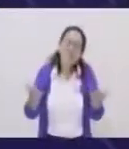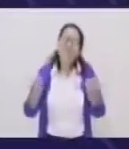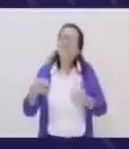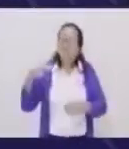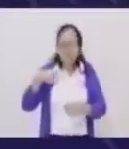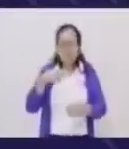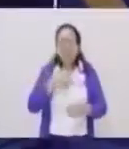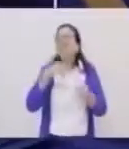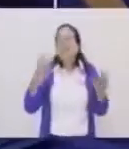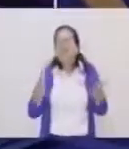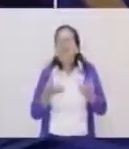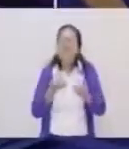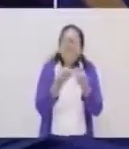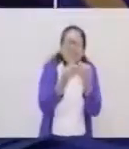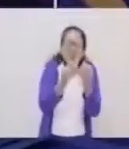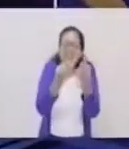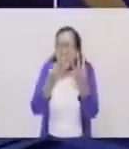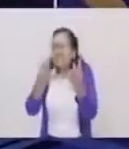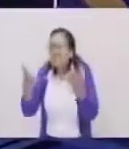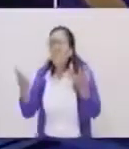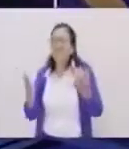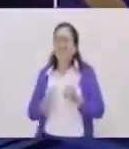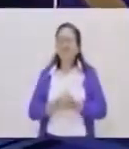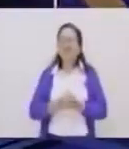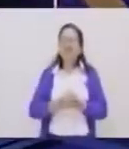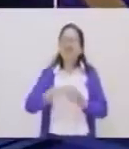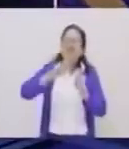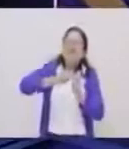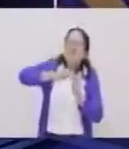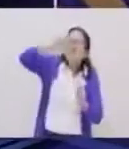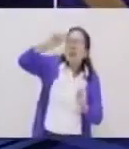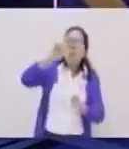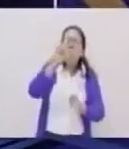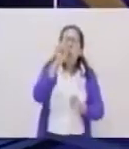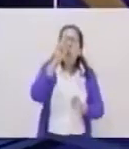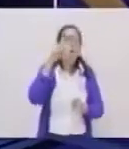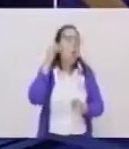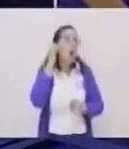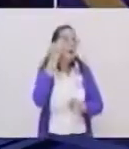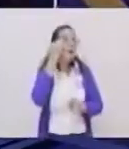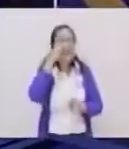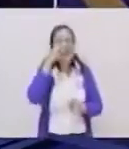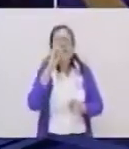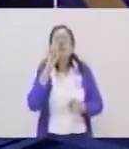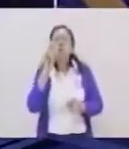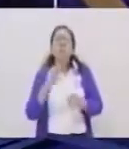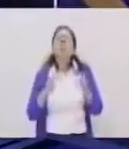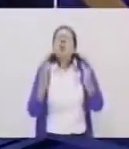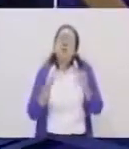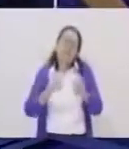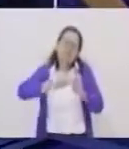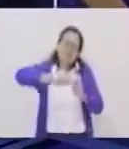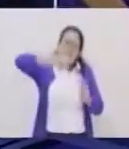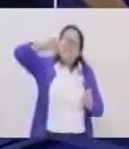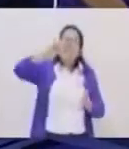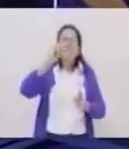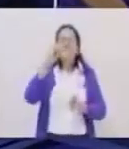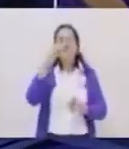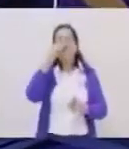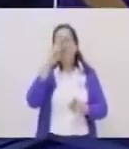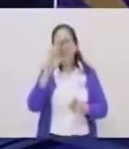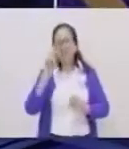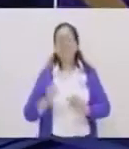centímetros. Y es así como hemos trabajado la estimación y medición en longitud